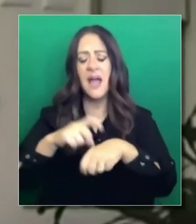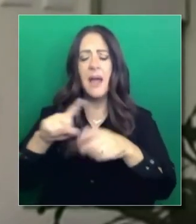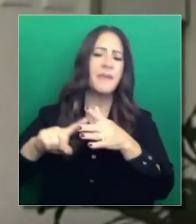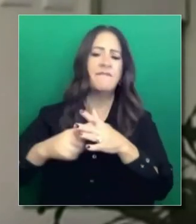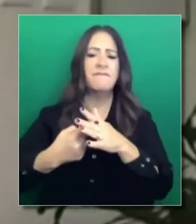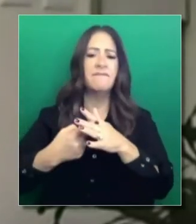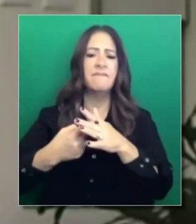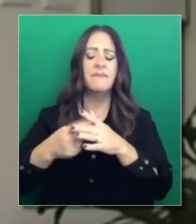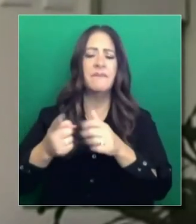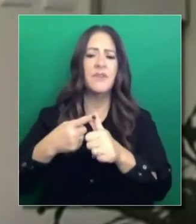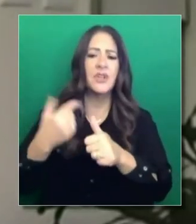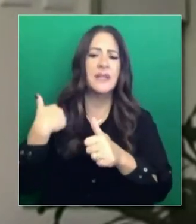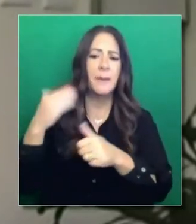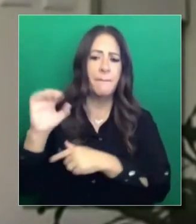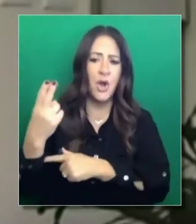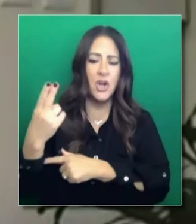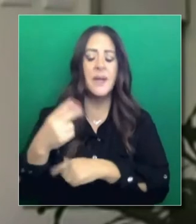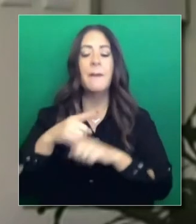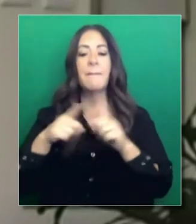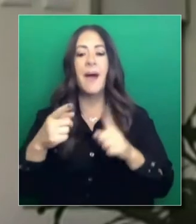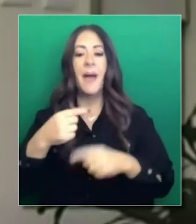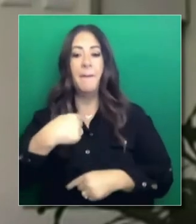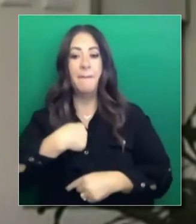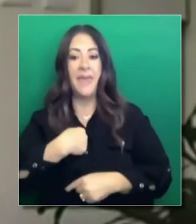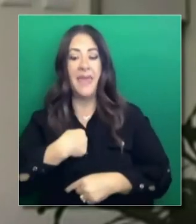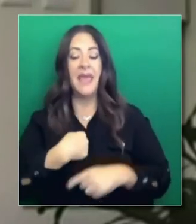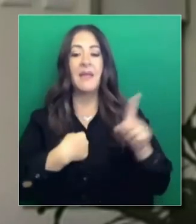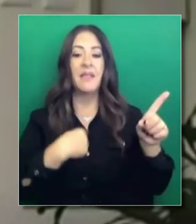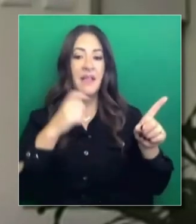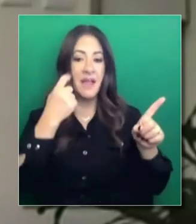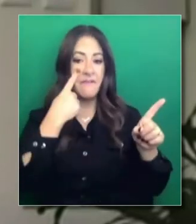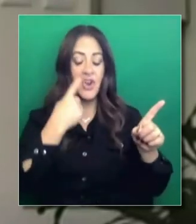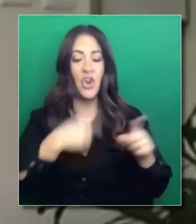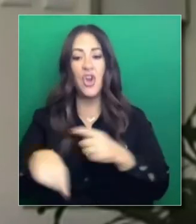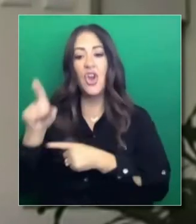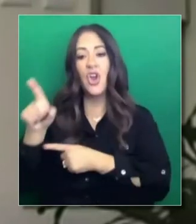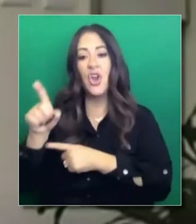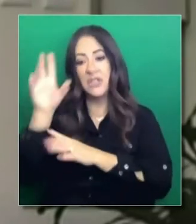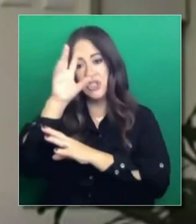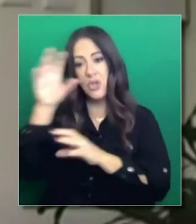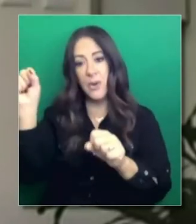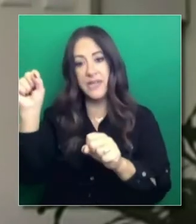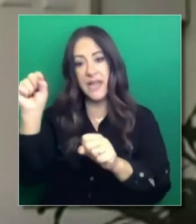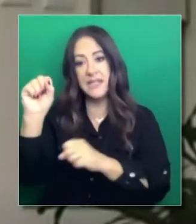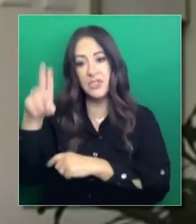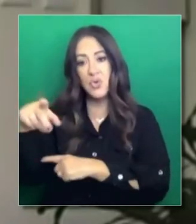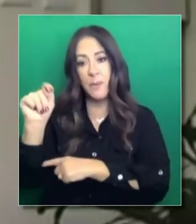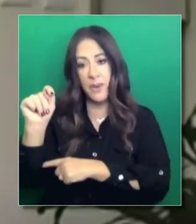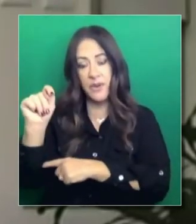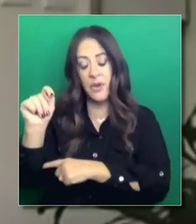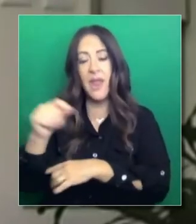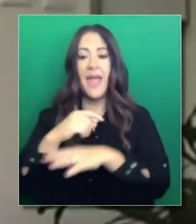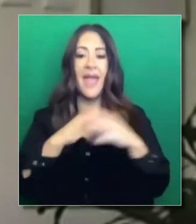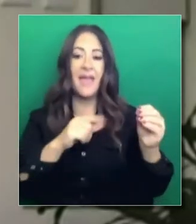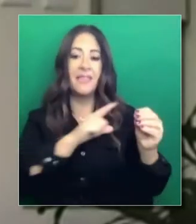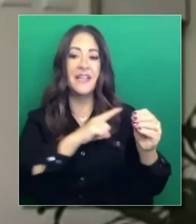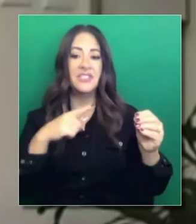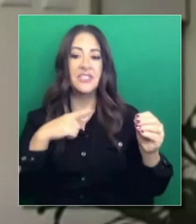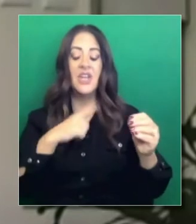con la colaboración del gobernador, el superintendente, yo misma, con el apoyo de la